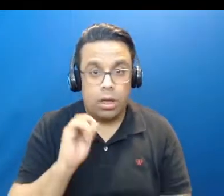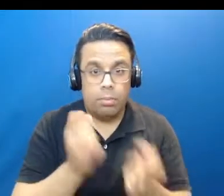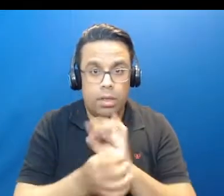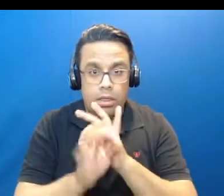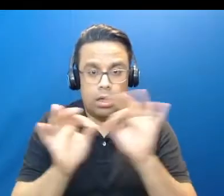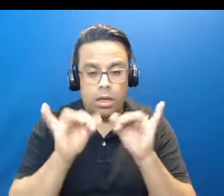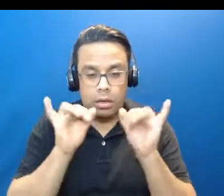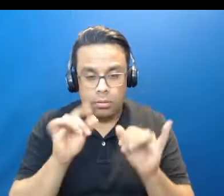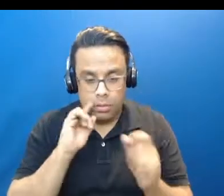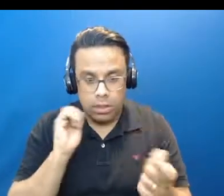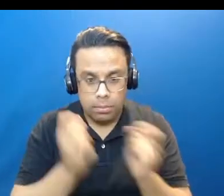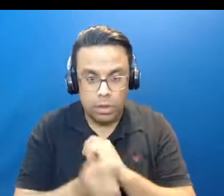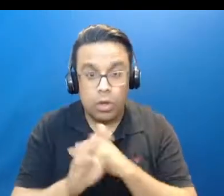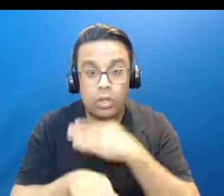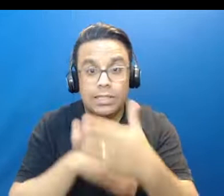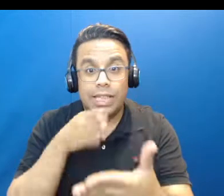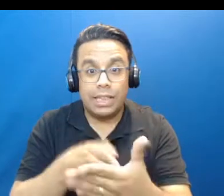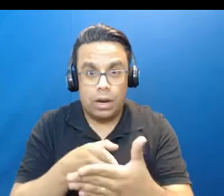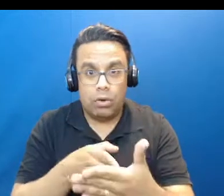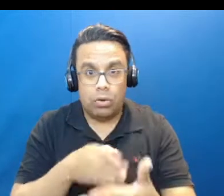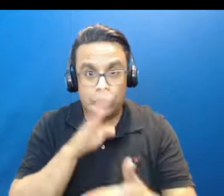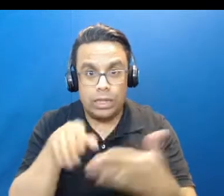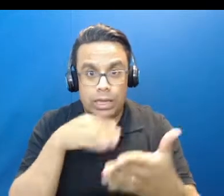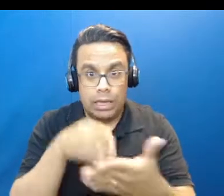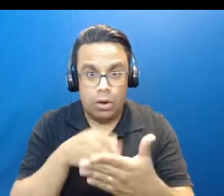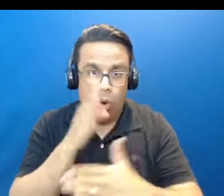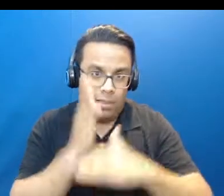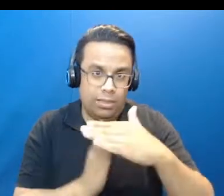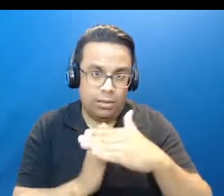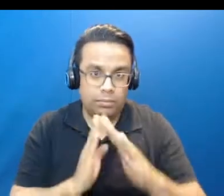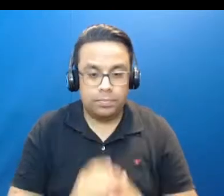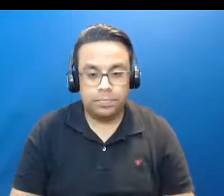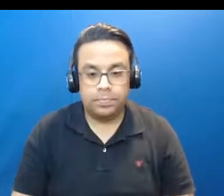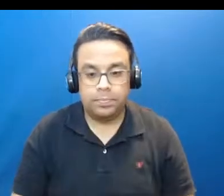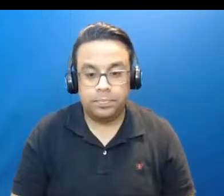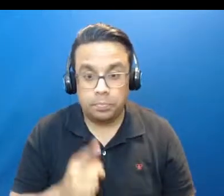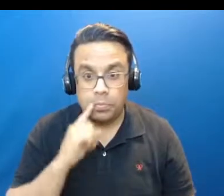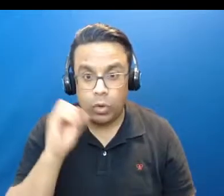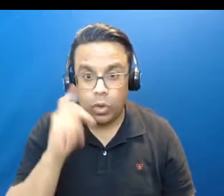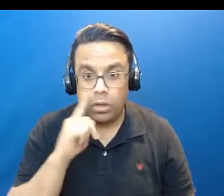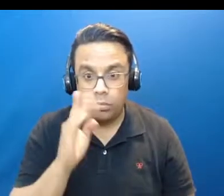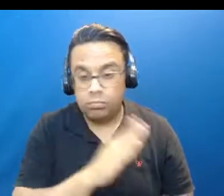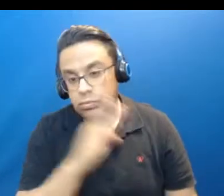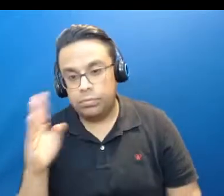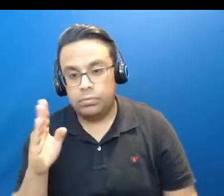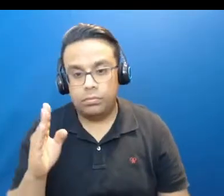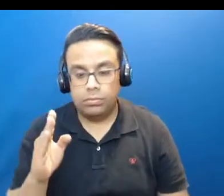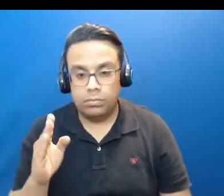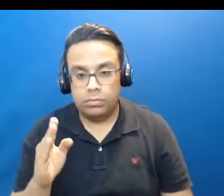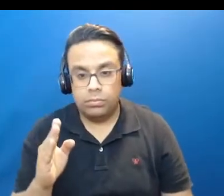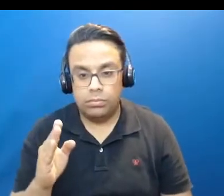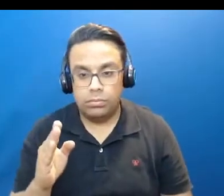ubicar como centrado. Y al dar OK vamos a observar que